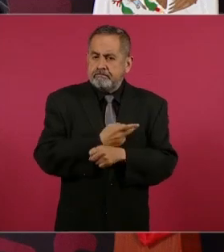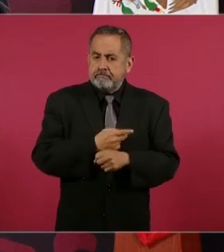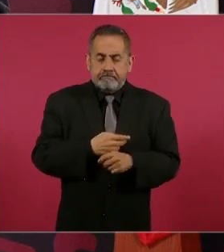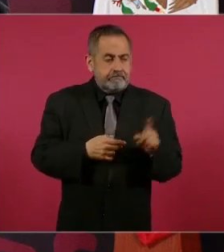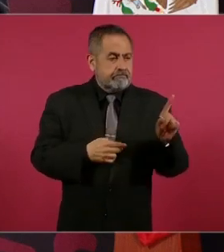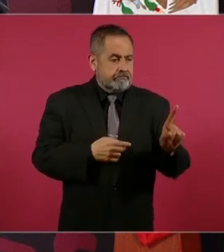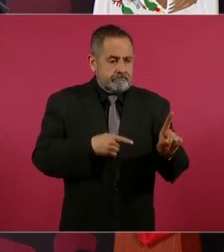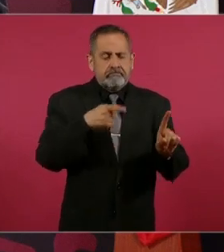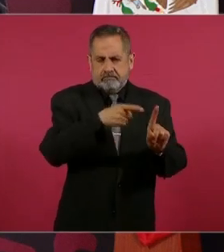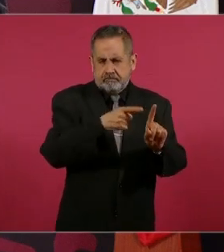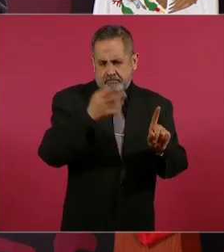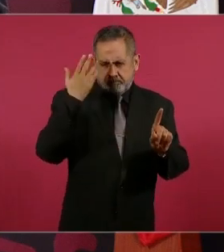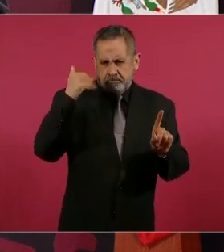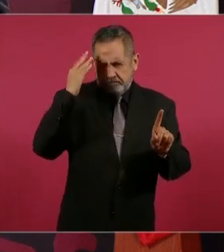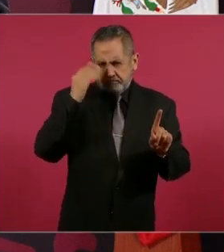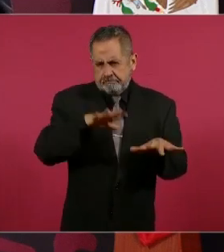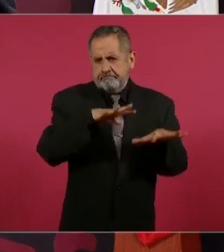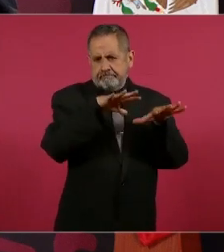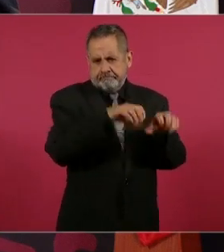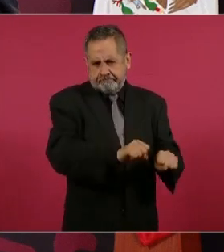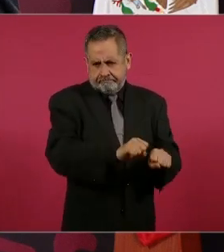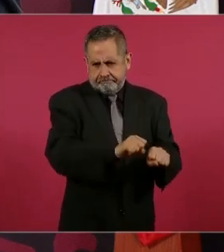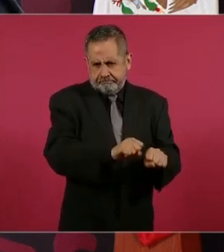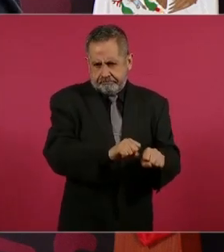que lo detienen cuando va